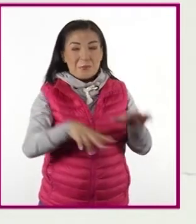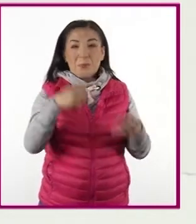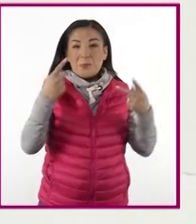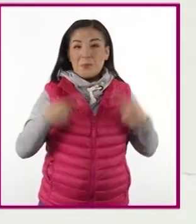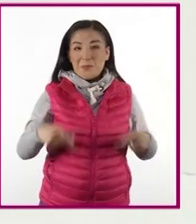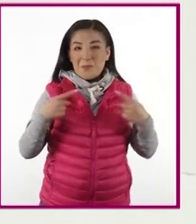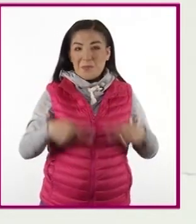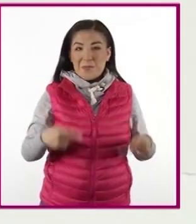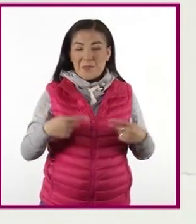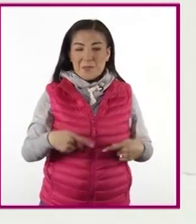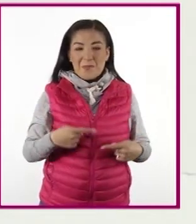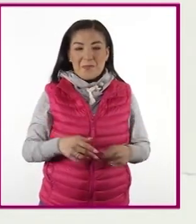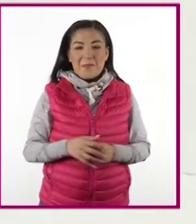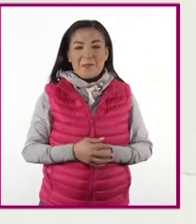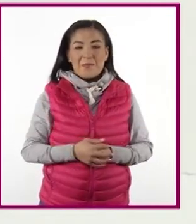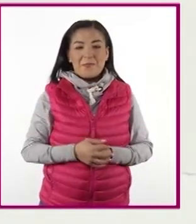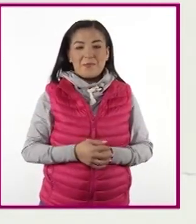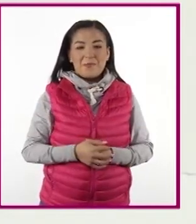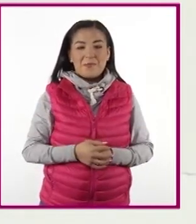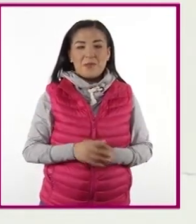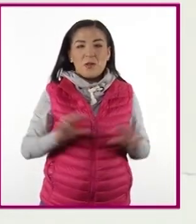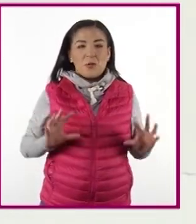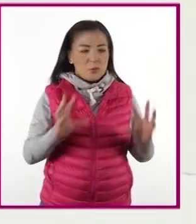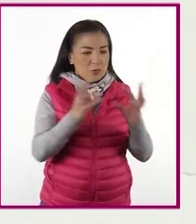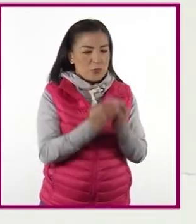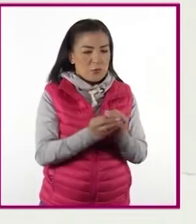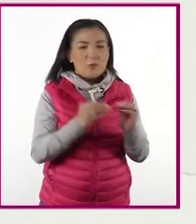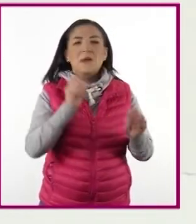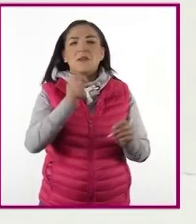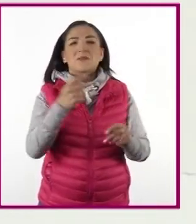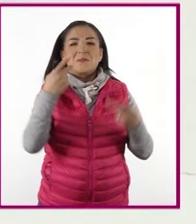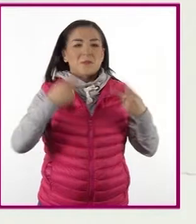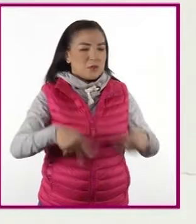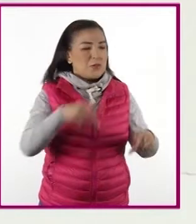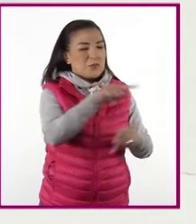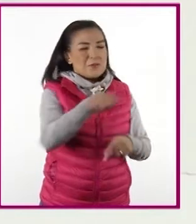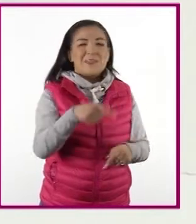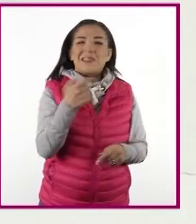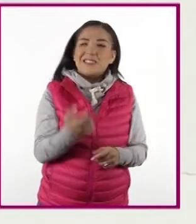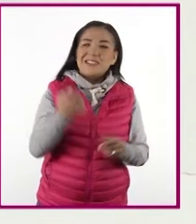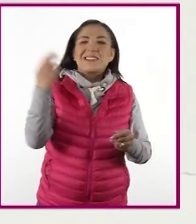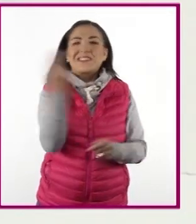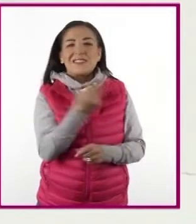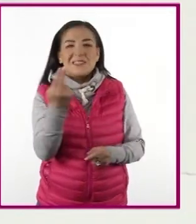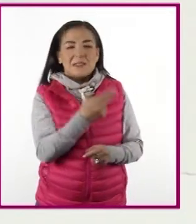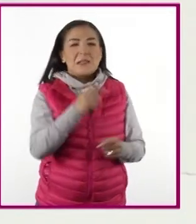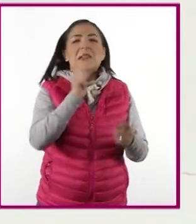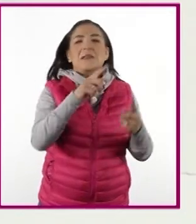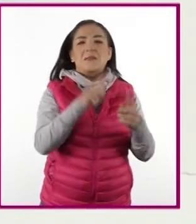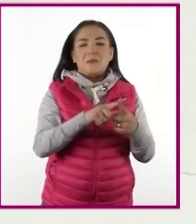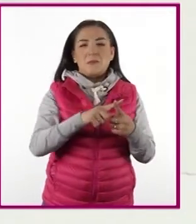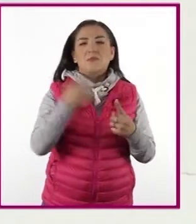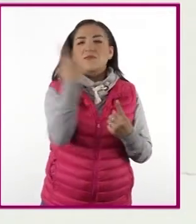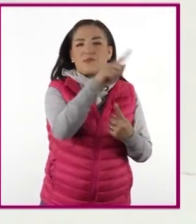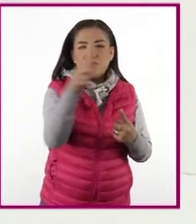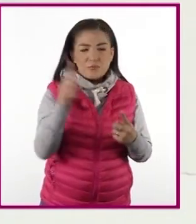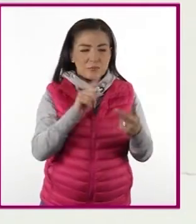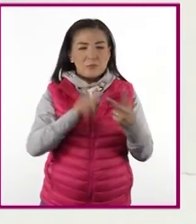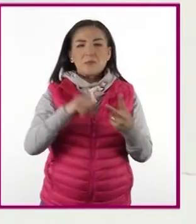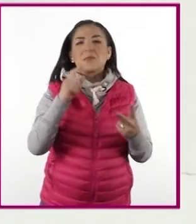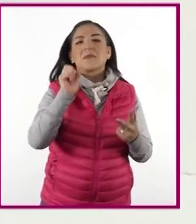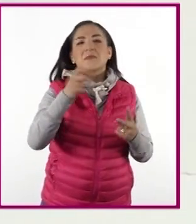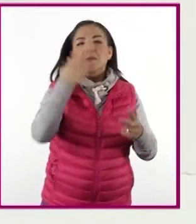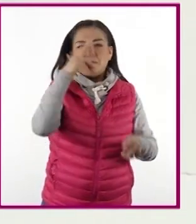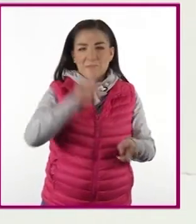se componía de personas económicamente necesitadas y entre ellos se encontraban los mendigos, vagos,